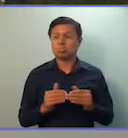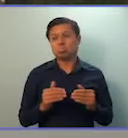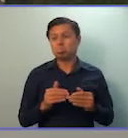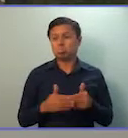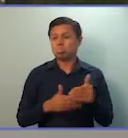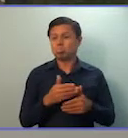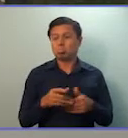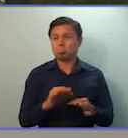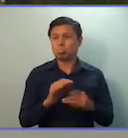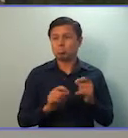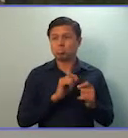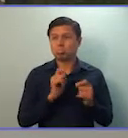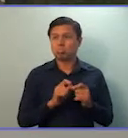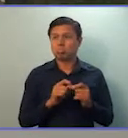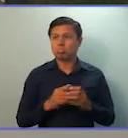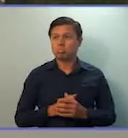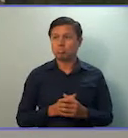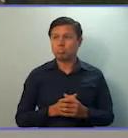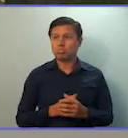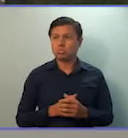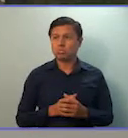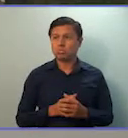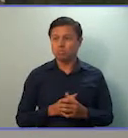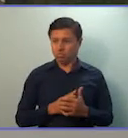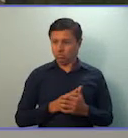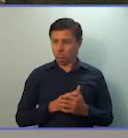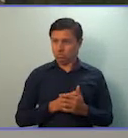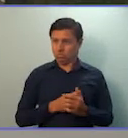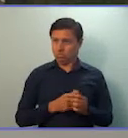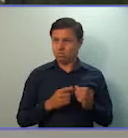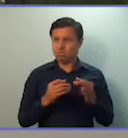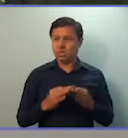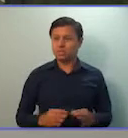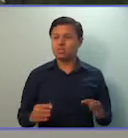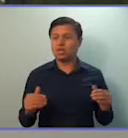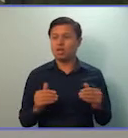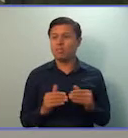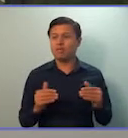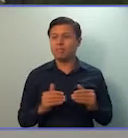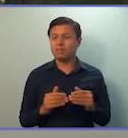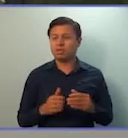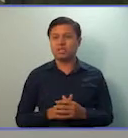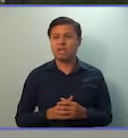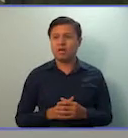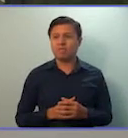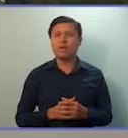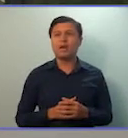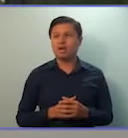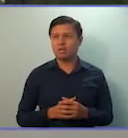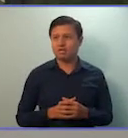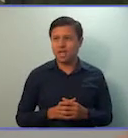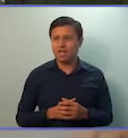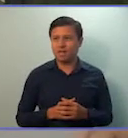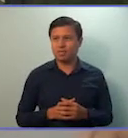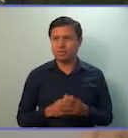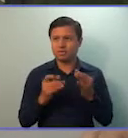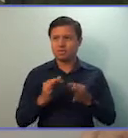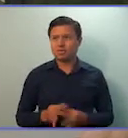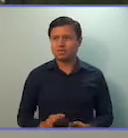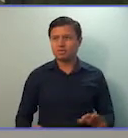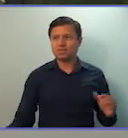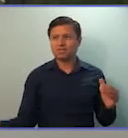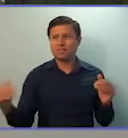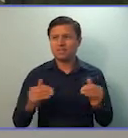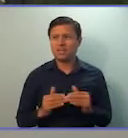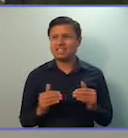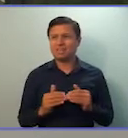efectivamente va a encontrar un padrón de exhibición que puede indicarle cuál es la junta receptora de votos por además en la en